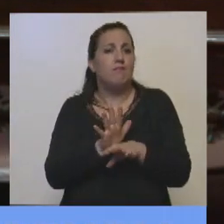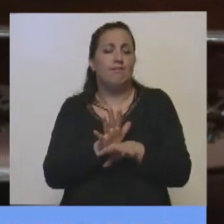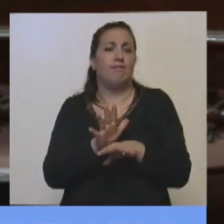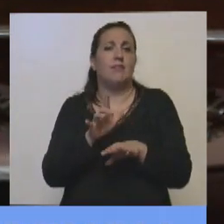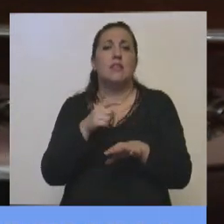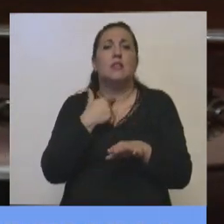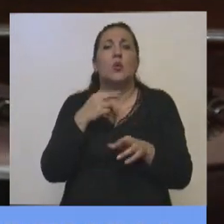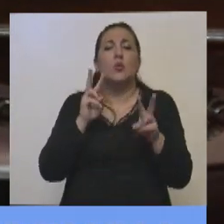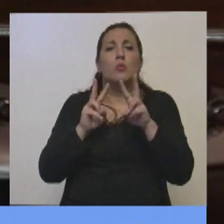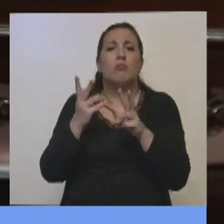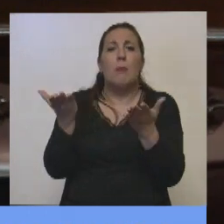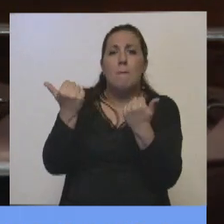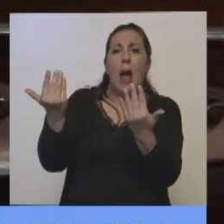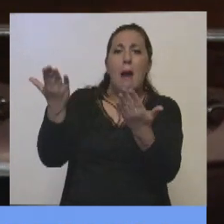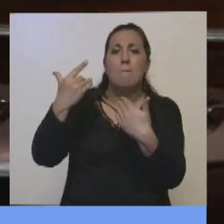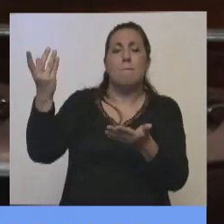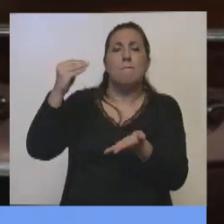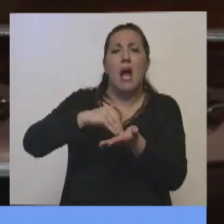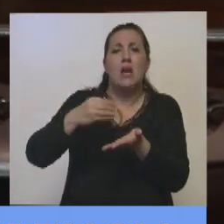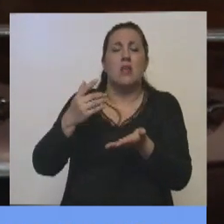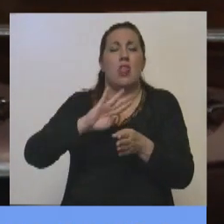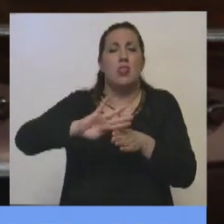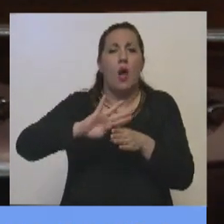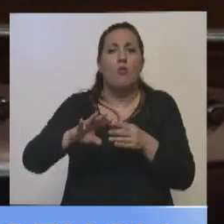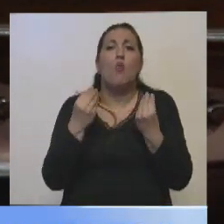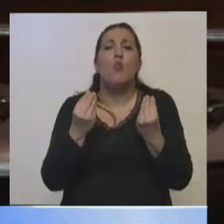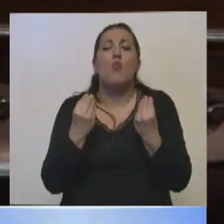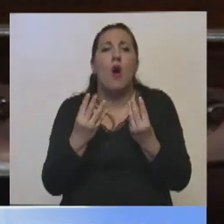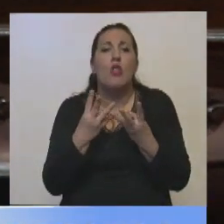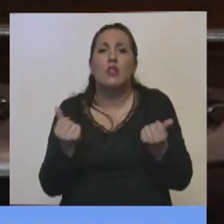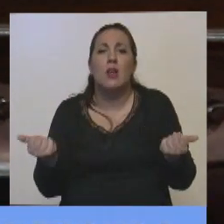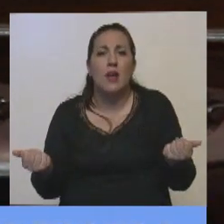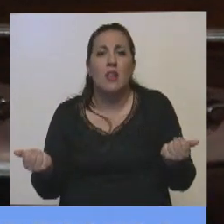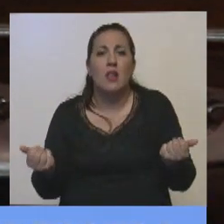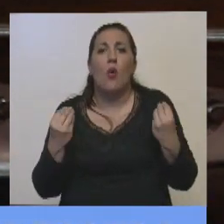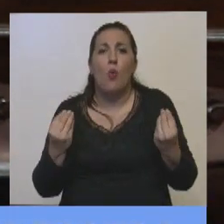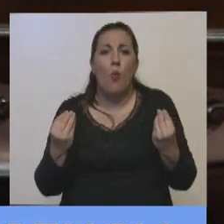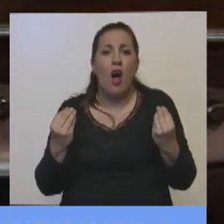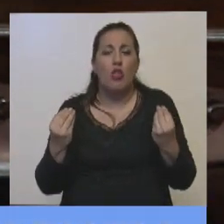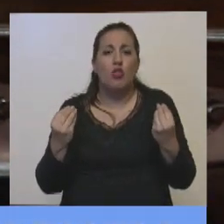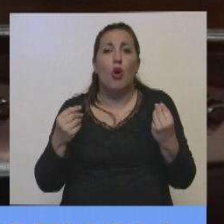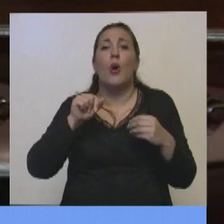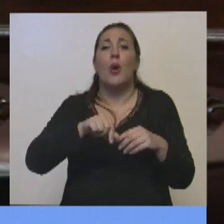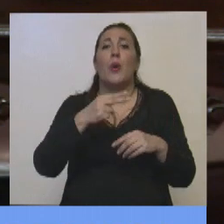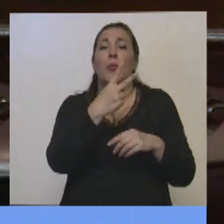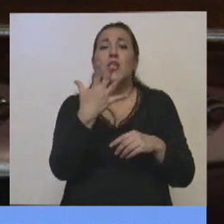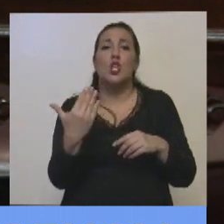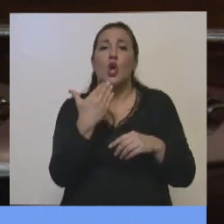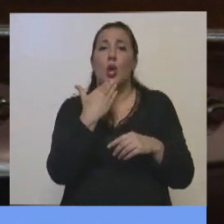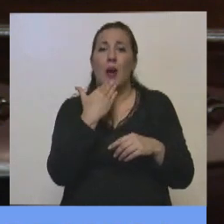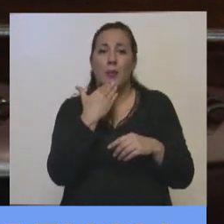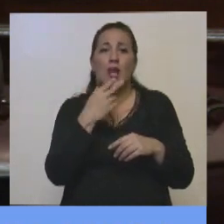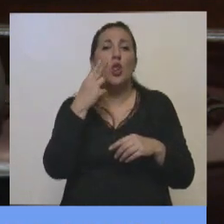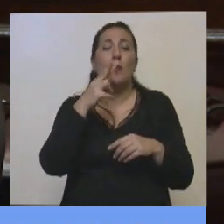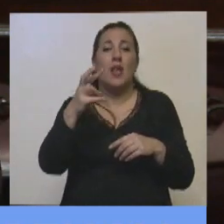de tomar deuda que termina cuando cuando el mundo no saca el crédito 25 de abril del